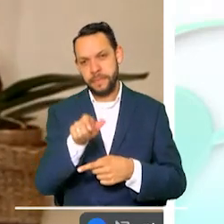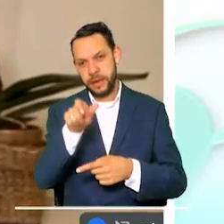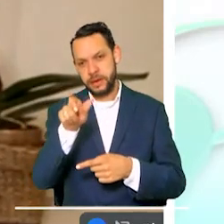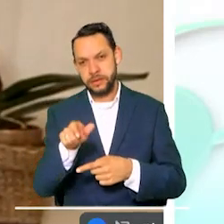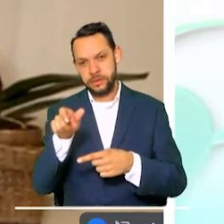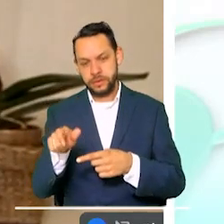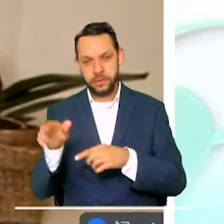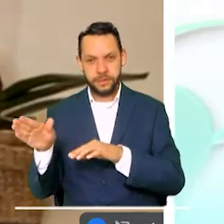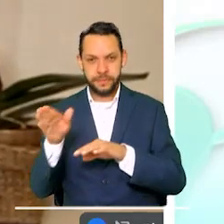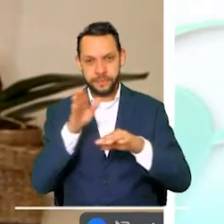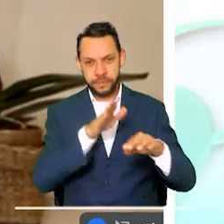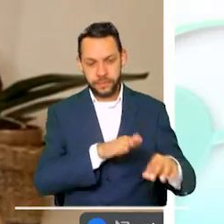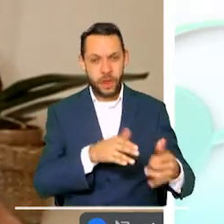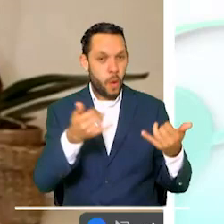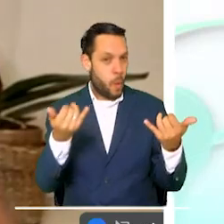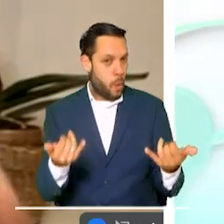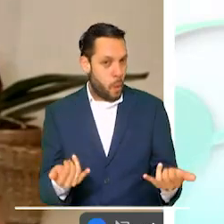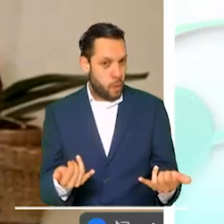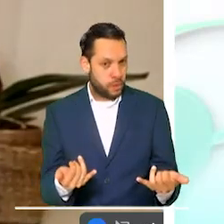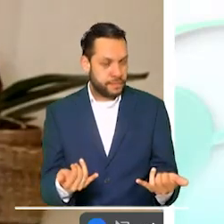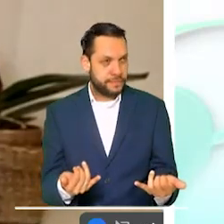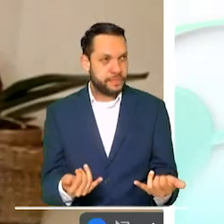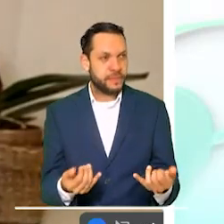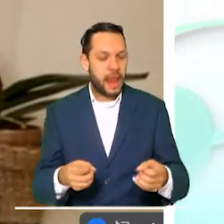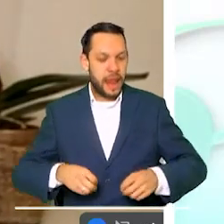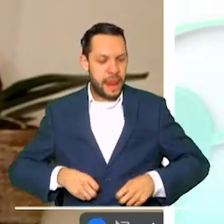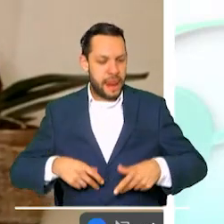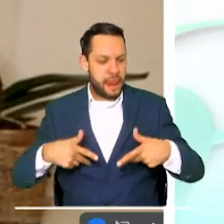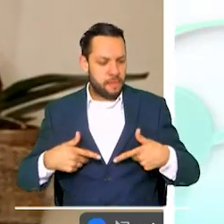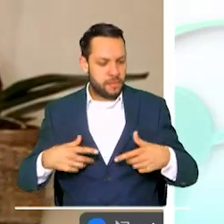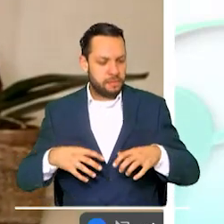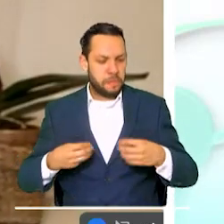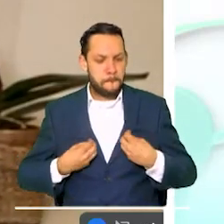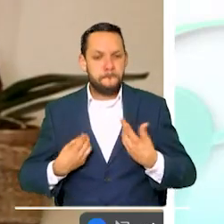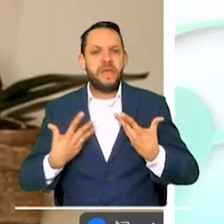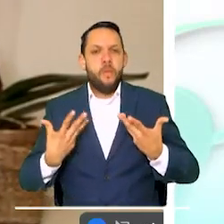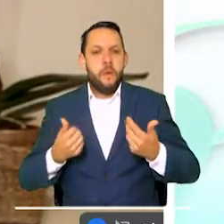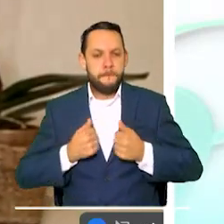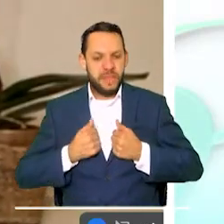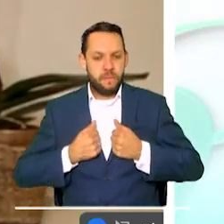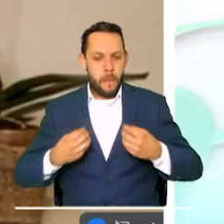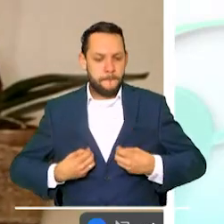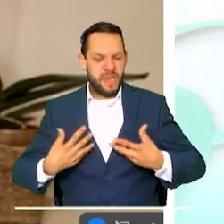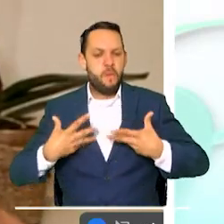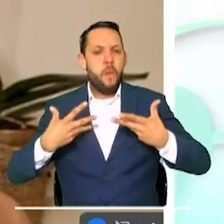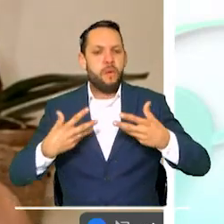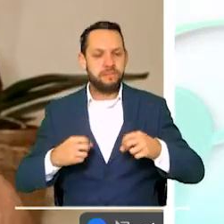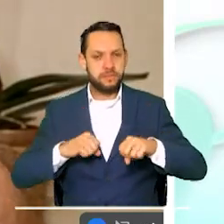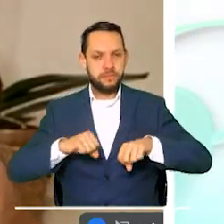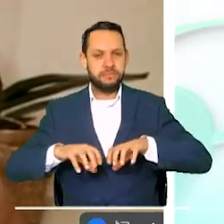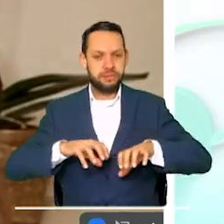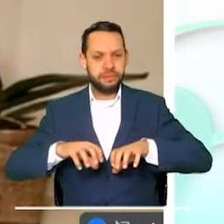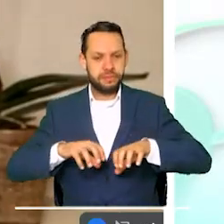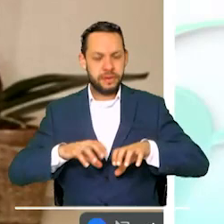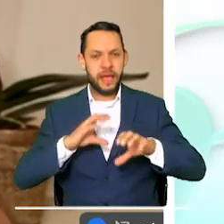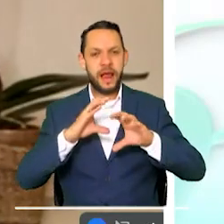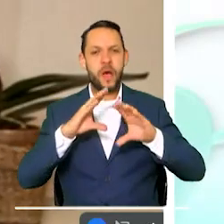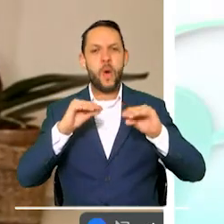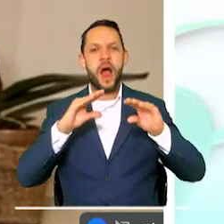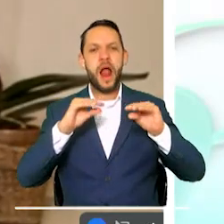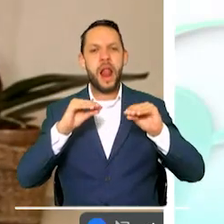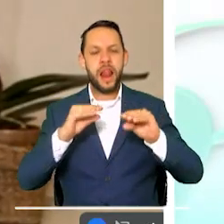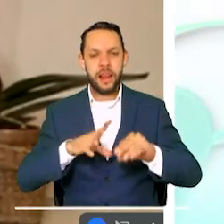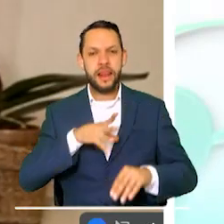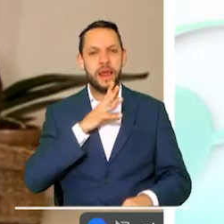como lo definimos ahora, es una forma de vivir. Entonces, yo hablando contigo, hablando con los televidentes en